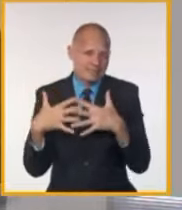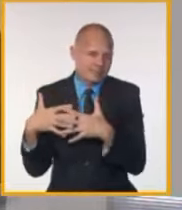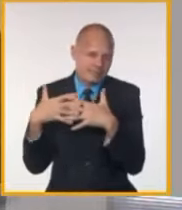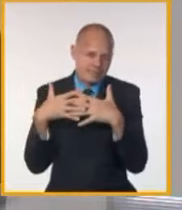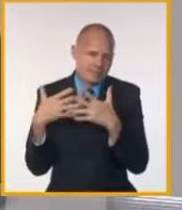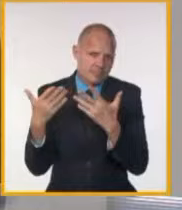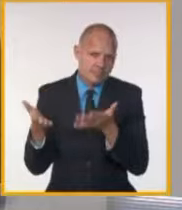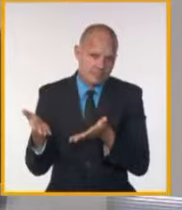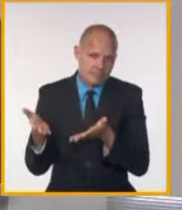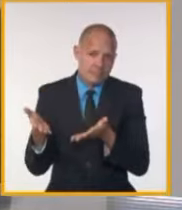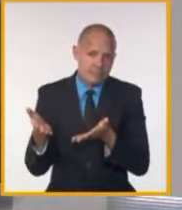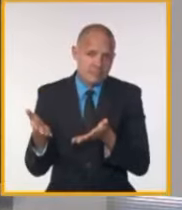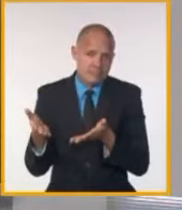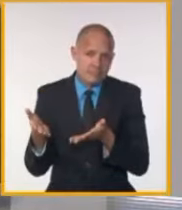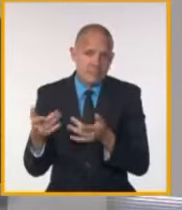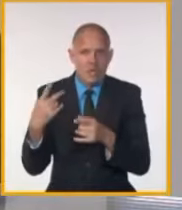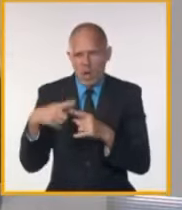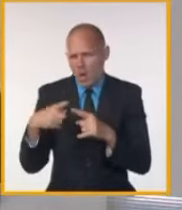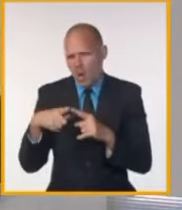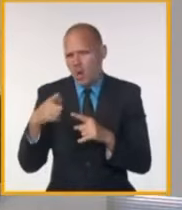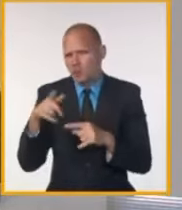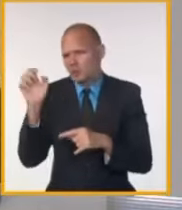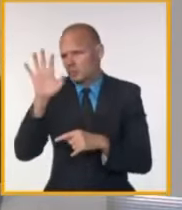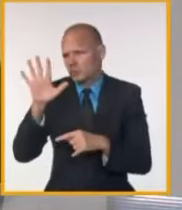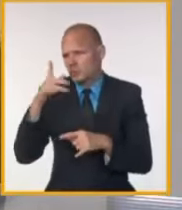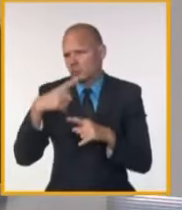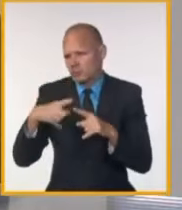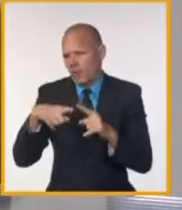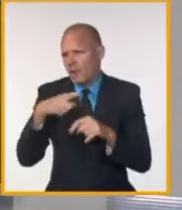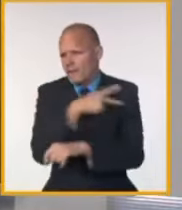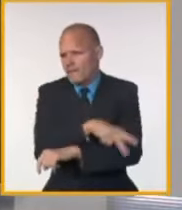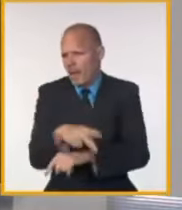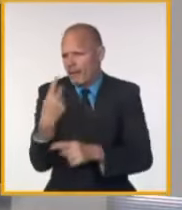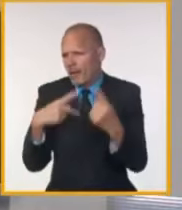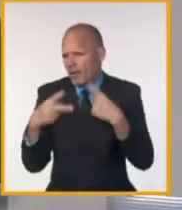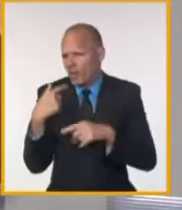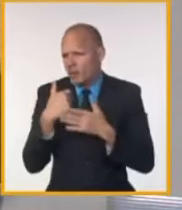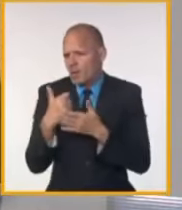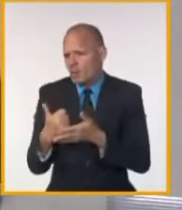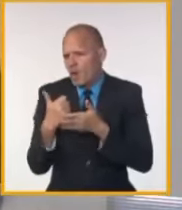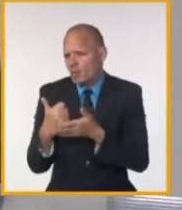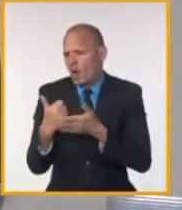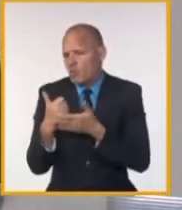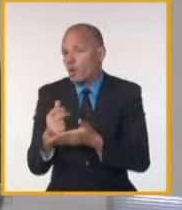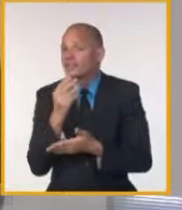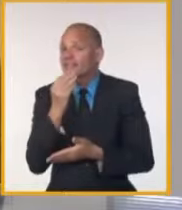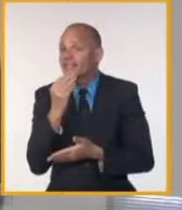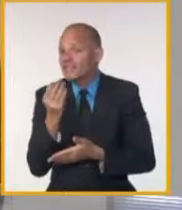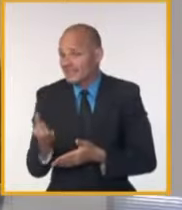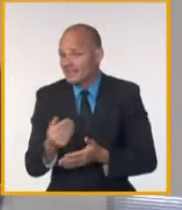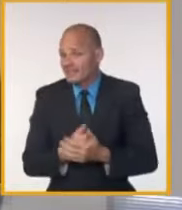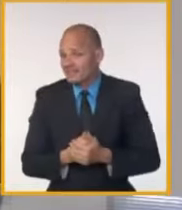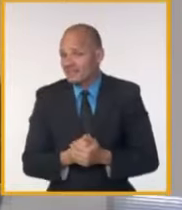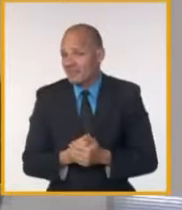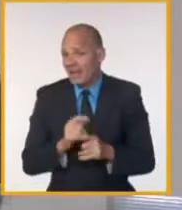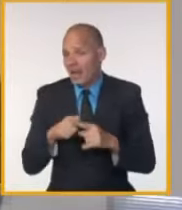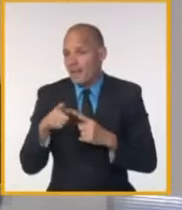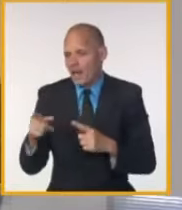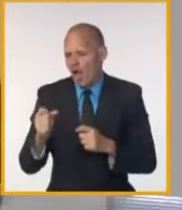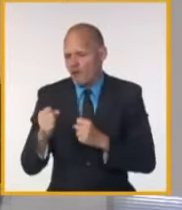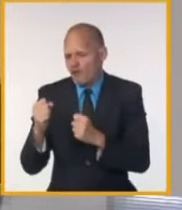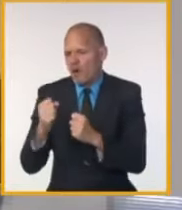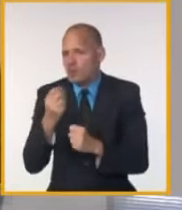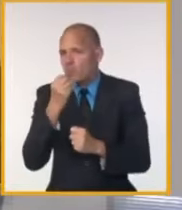porque el caso de Estados Unidos y otras potencias occidentales obviamente han estado prestando asistencia a Israel para reforzar su sistema de